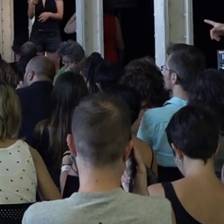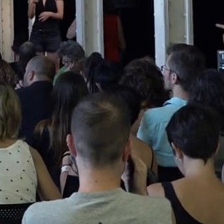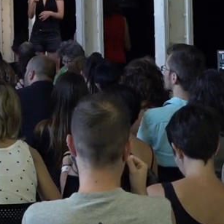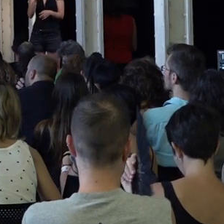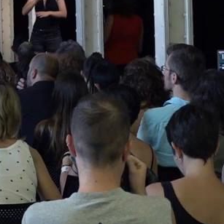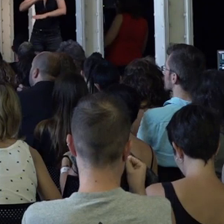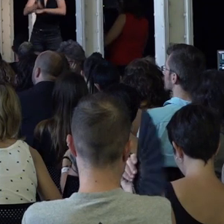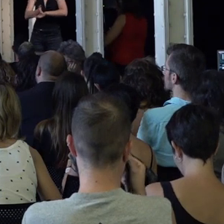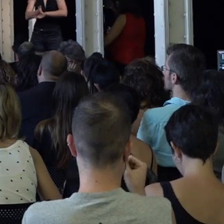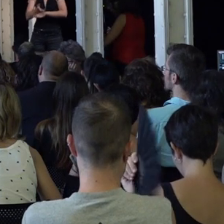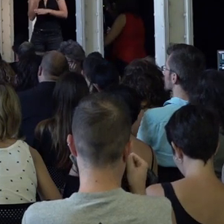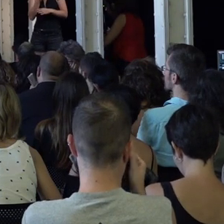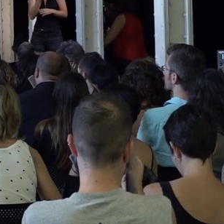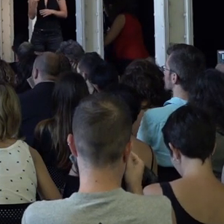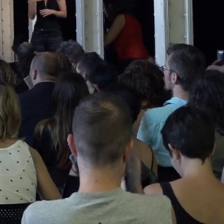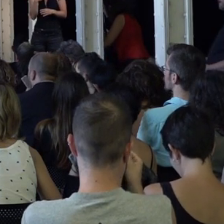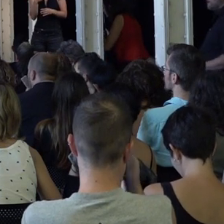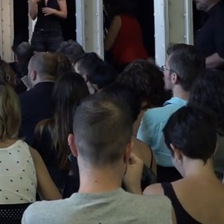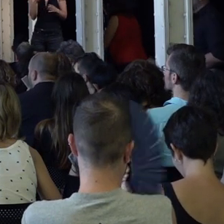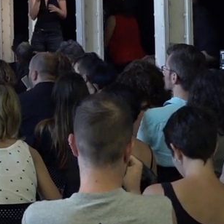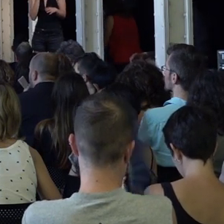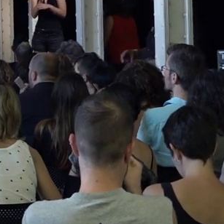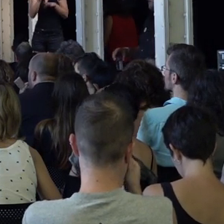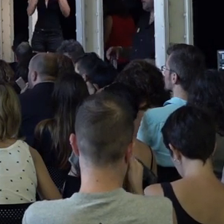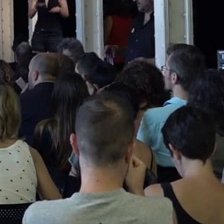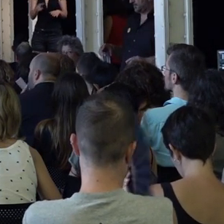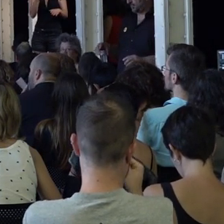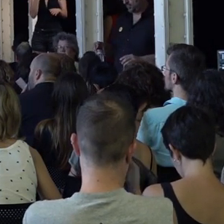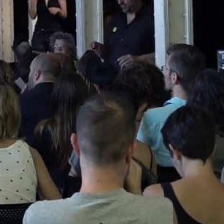que el PSOE ha planteado y que el Ayuntamiento de Madrid